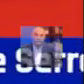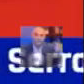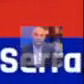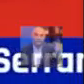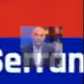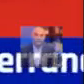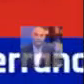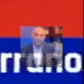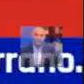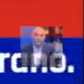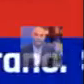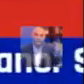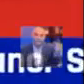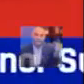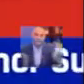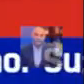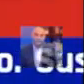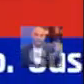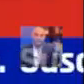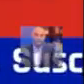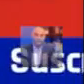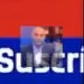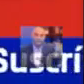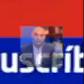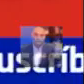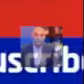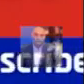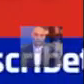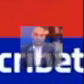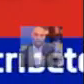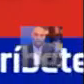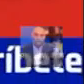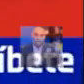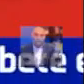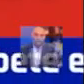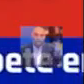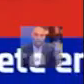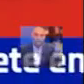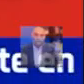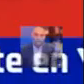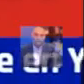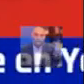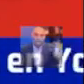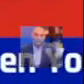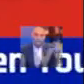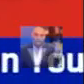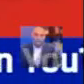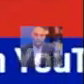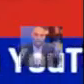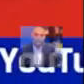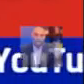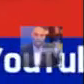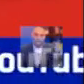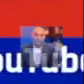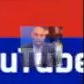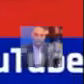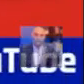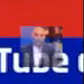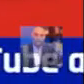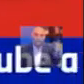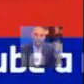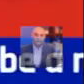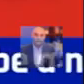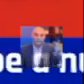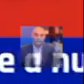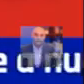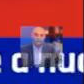se habla de Iván Duque? Cuando hay represión, hay violación de los derechos humanos. ¿Por qué no se habló de Bolivia y prefirió adoptar la agenda